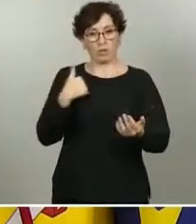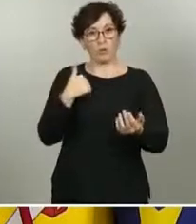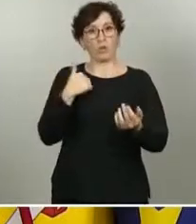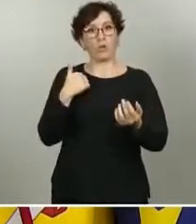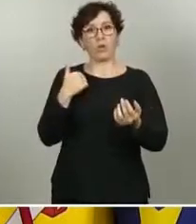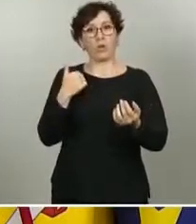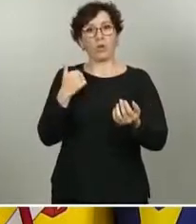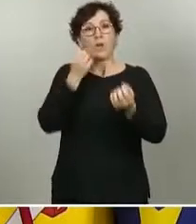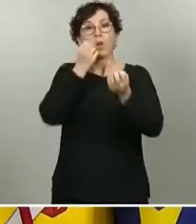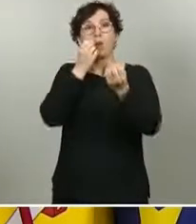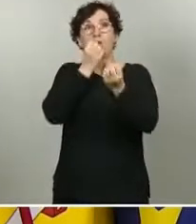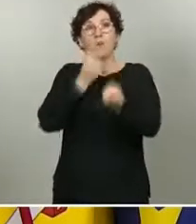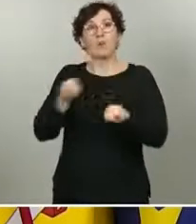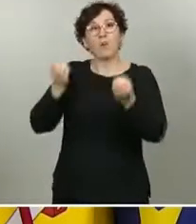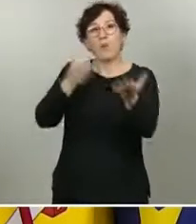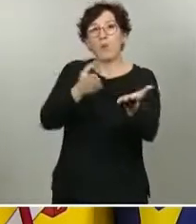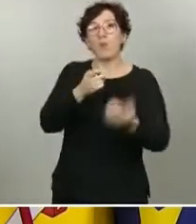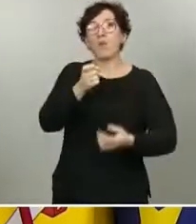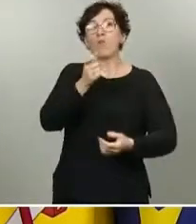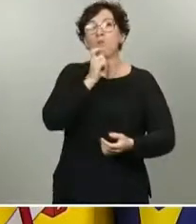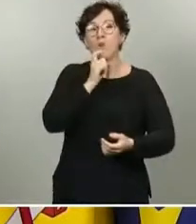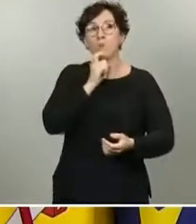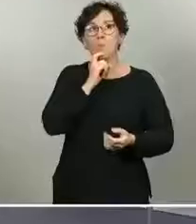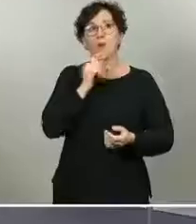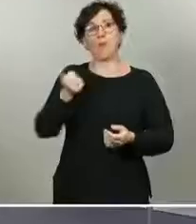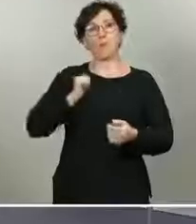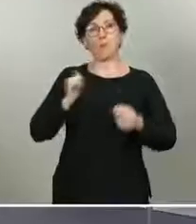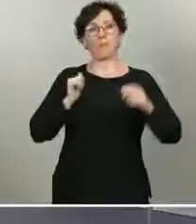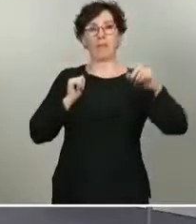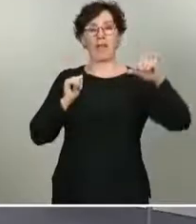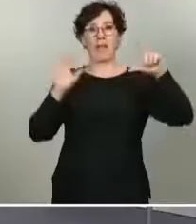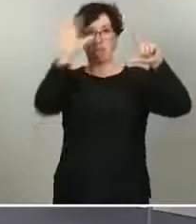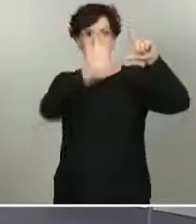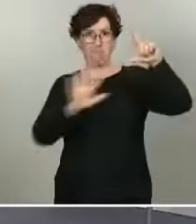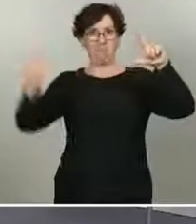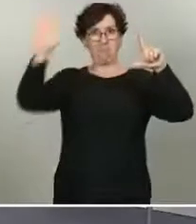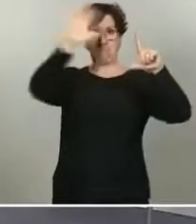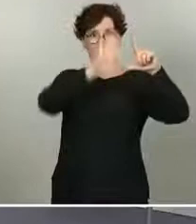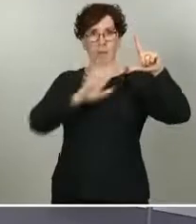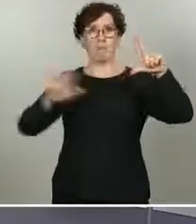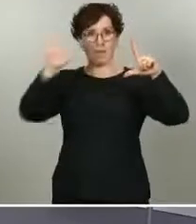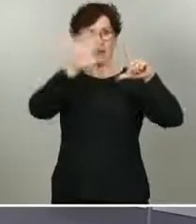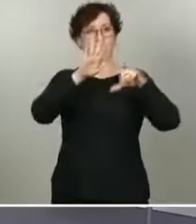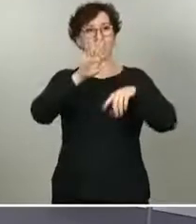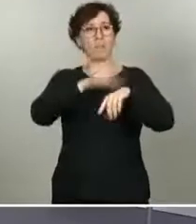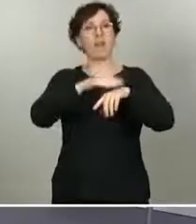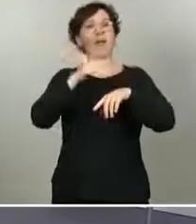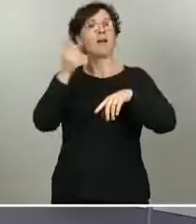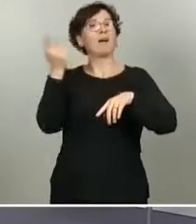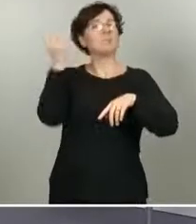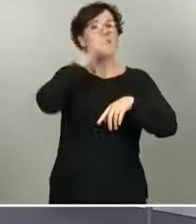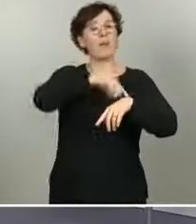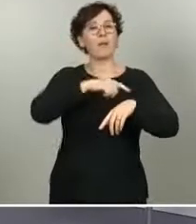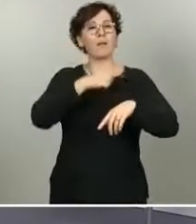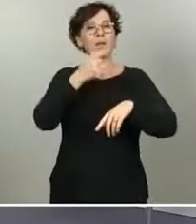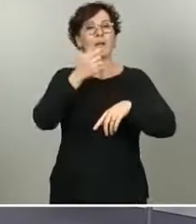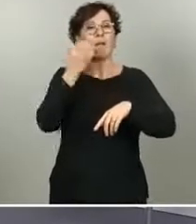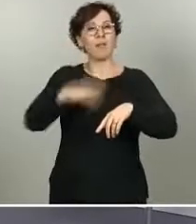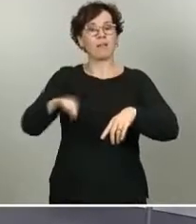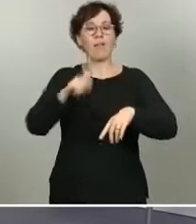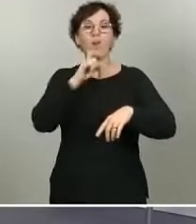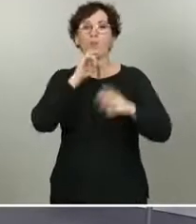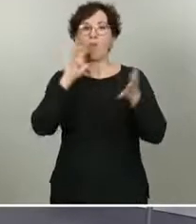a hacer con la ayuda de un mapa para que nos permita ver cómo cómo ha ido modificándose el territorio